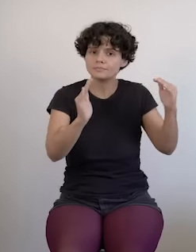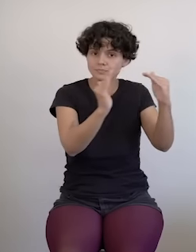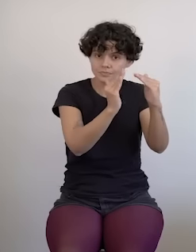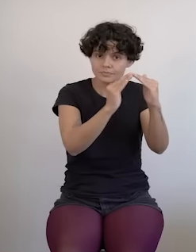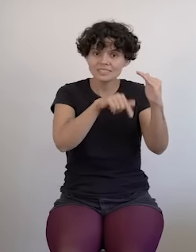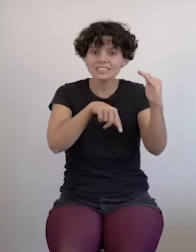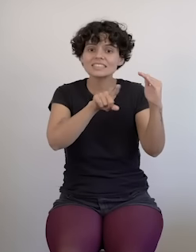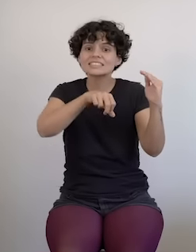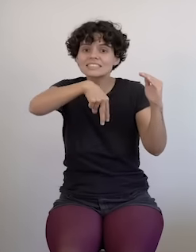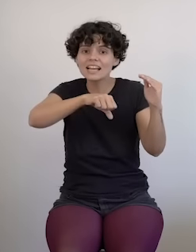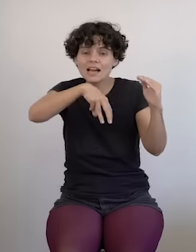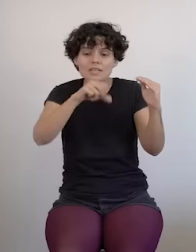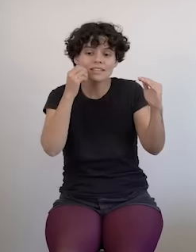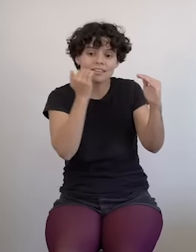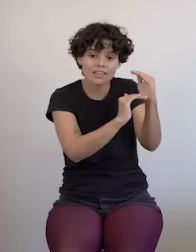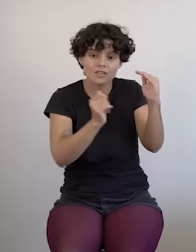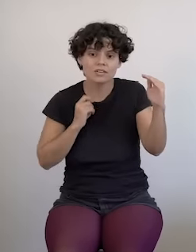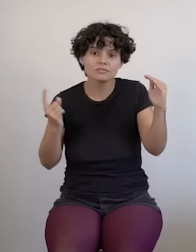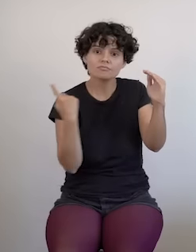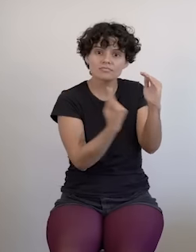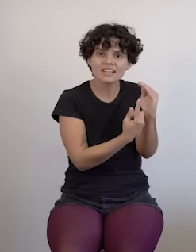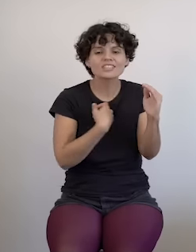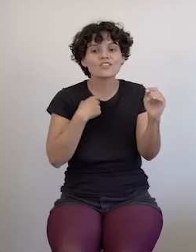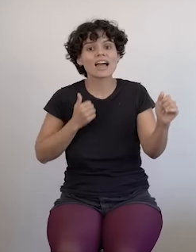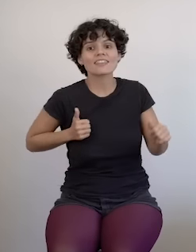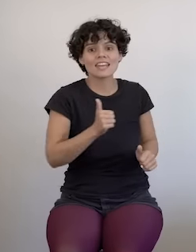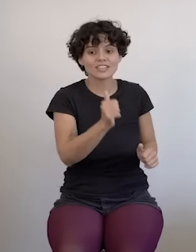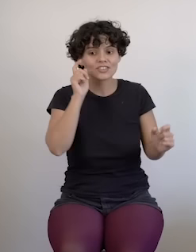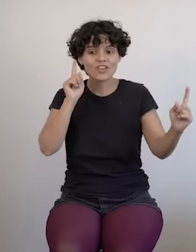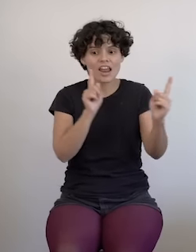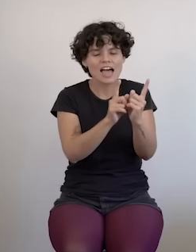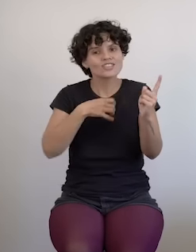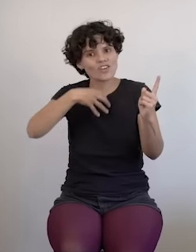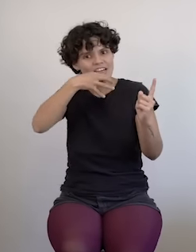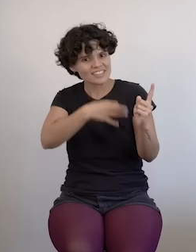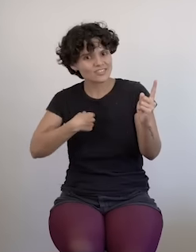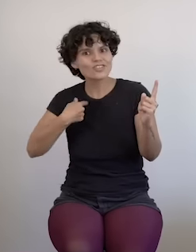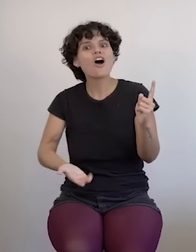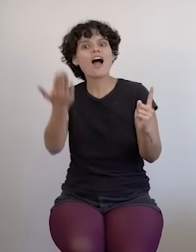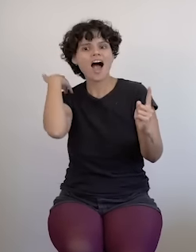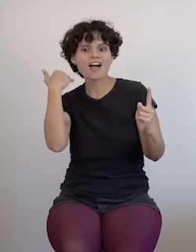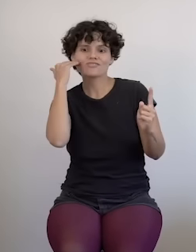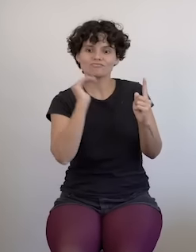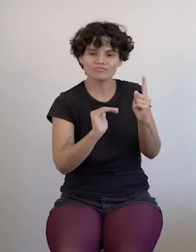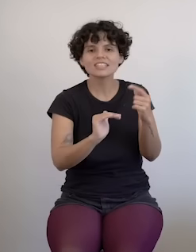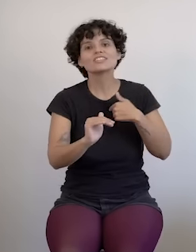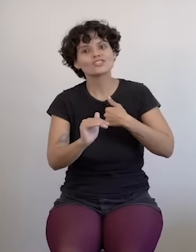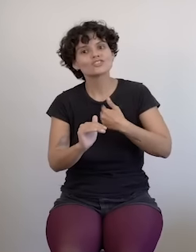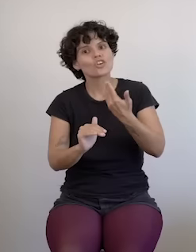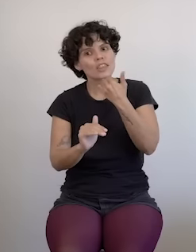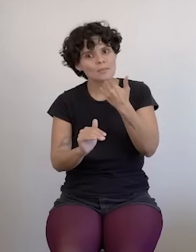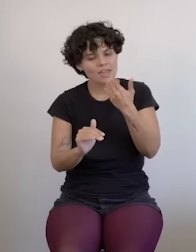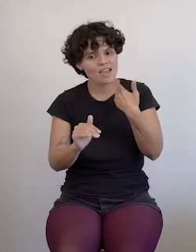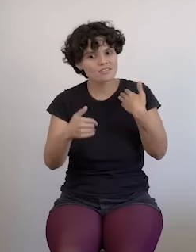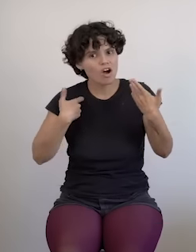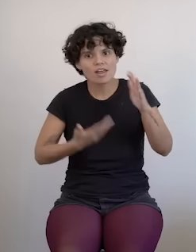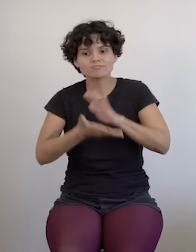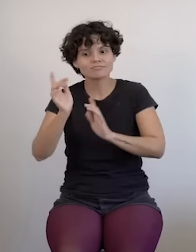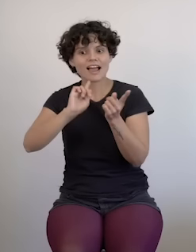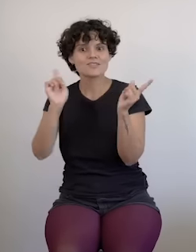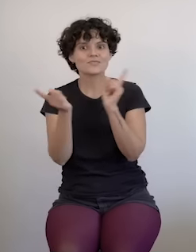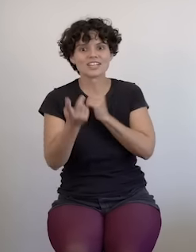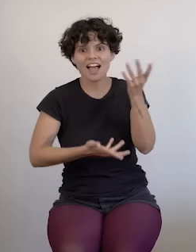loco. Llego al Sename y yo hablo con la directora. Yo digo, le voy a contar que yo vengo del mismo hogar este y que ahora soy cantante y que yo vengo a llevar a los niños